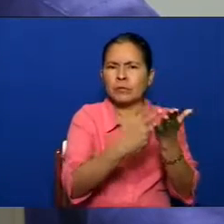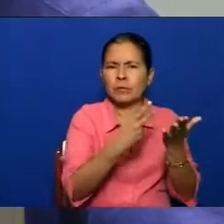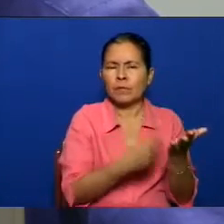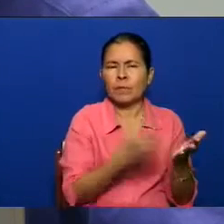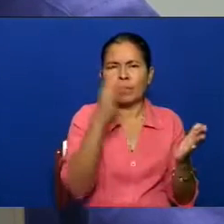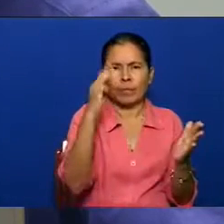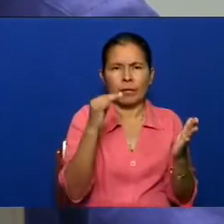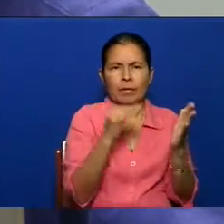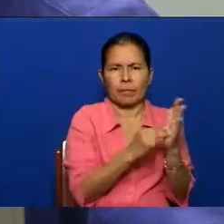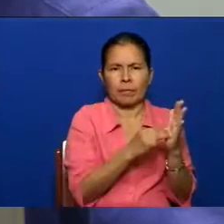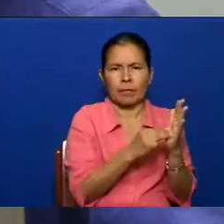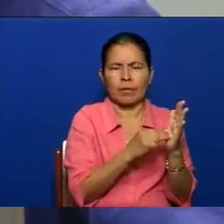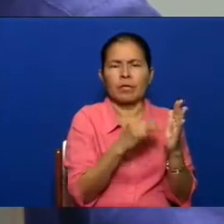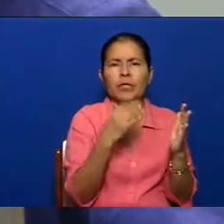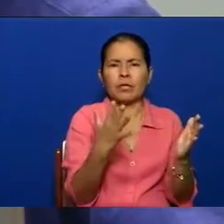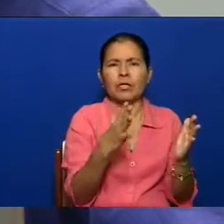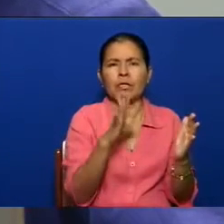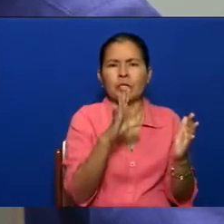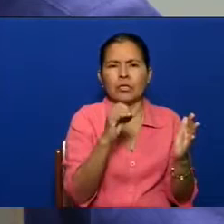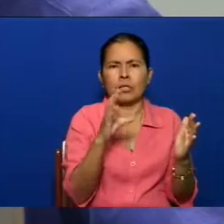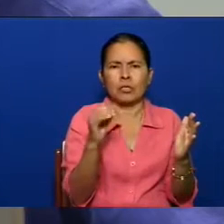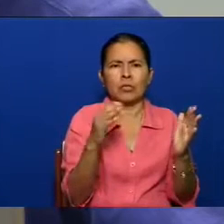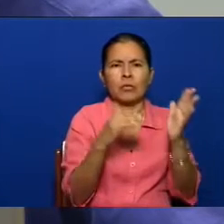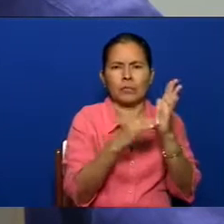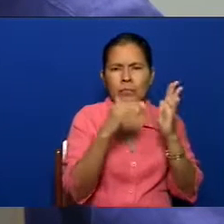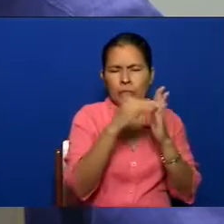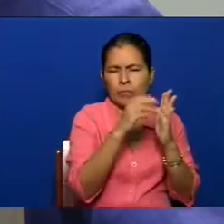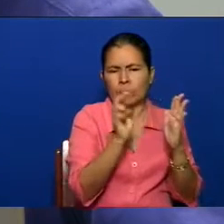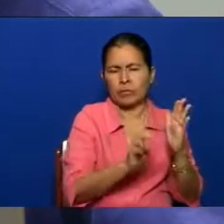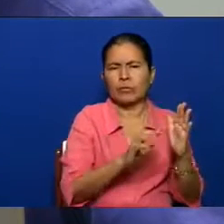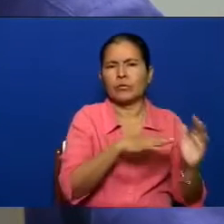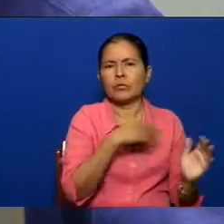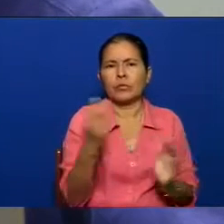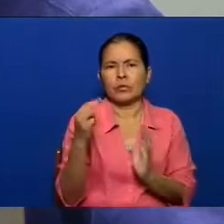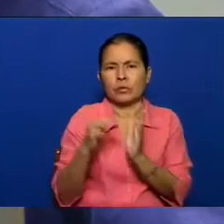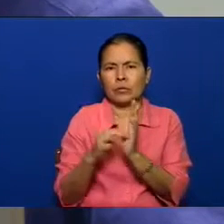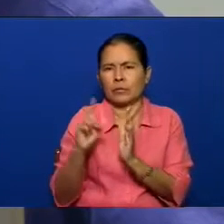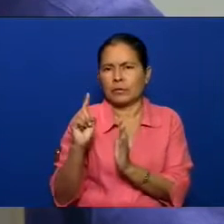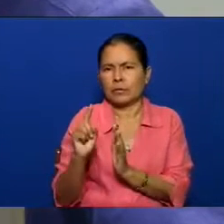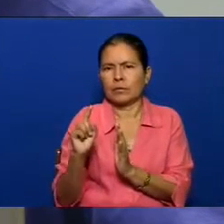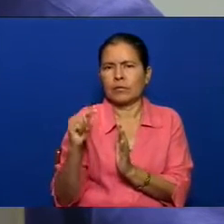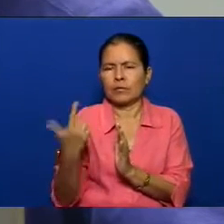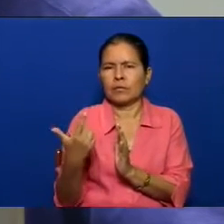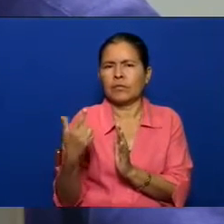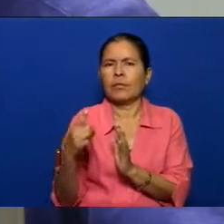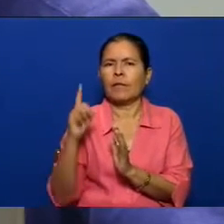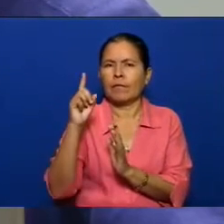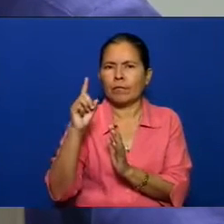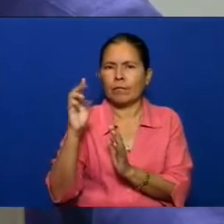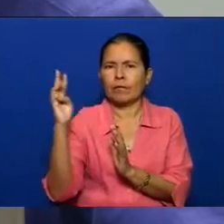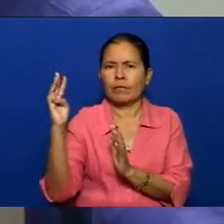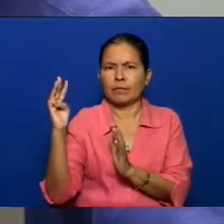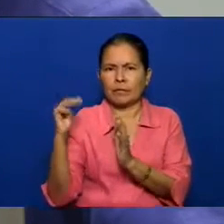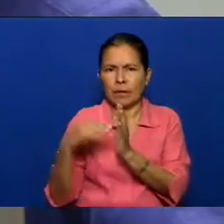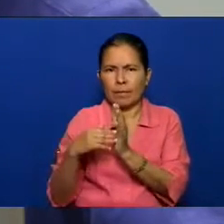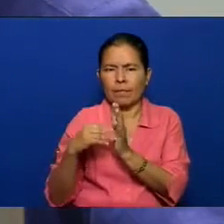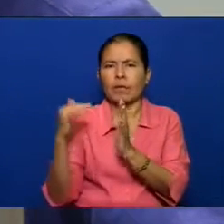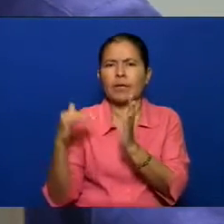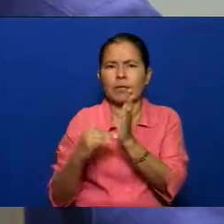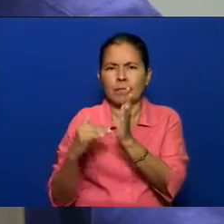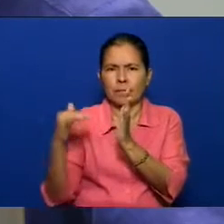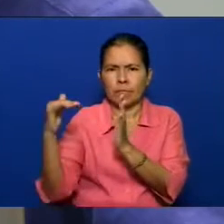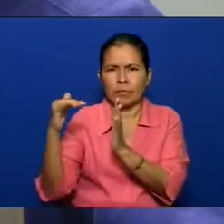mil 500 millones de córdobas. Para el año 2017 será de 13 mil millones